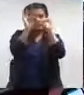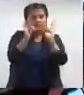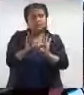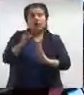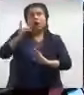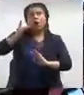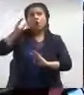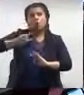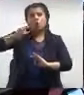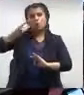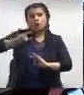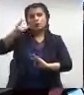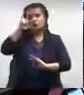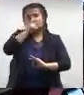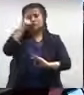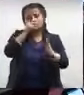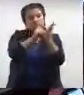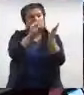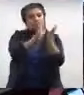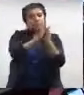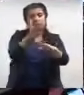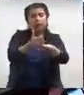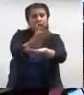urgente, sin cita previa.